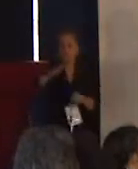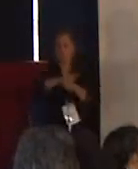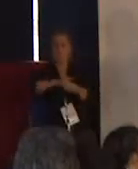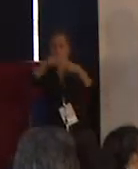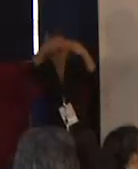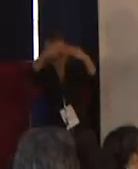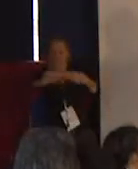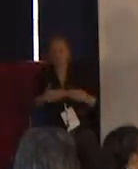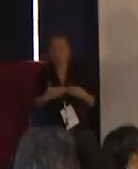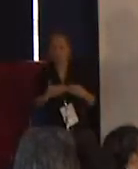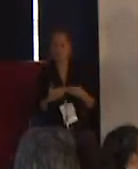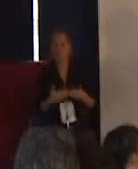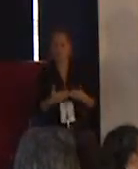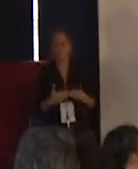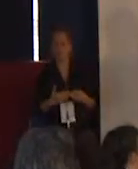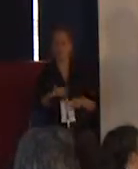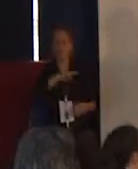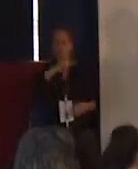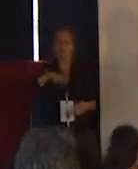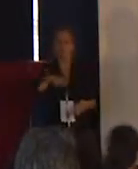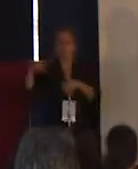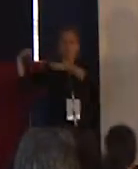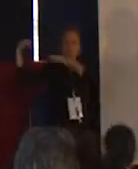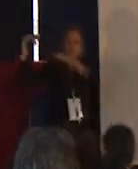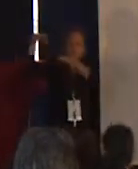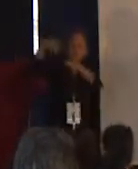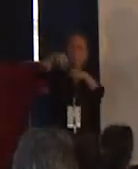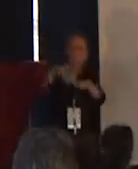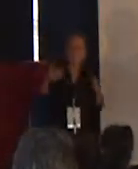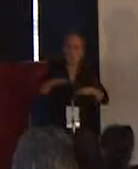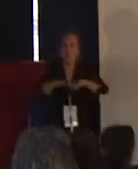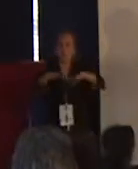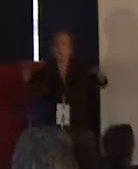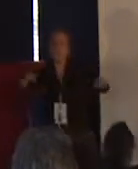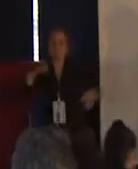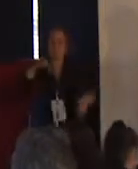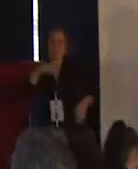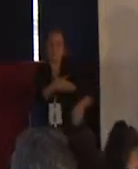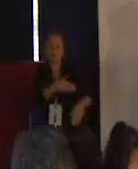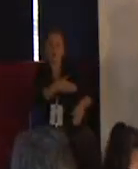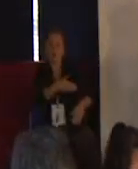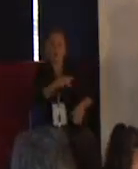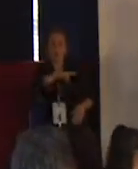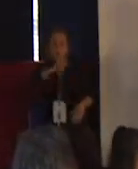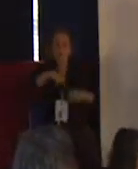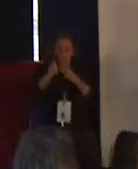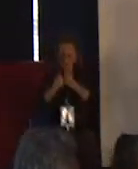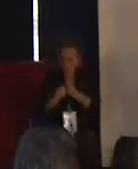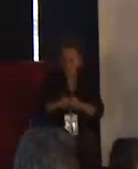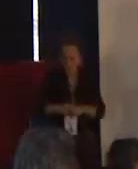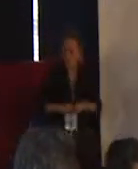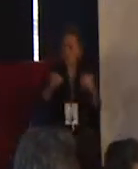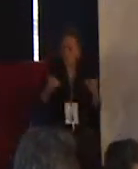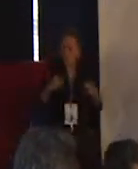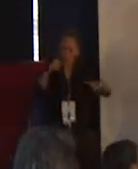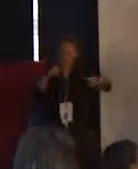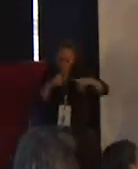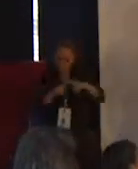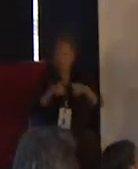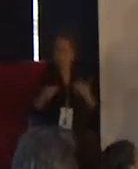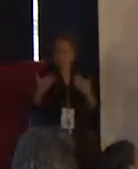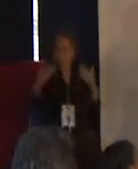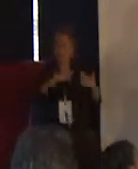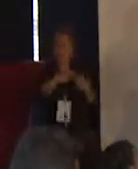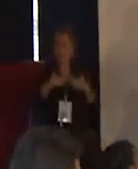hecho de vida de aquí de la Plaza de Bolívar, dando un esfuerzo, que es lo que estamos logrando hoy en